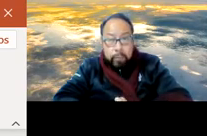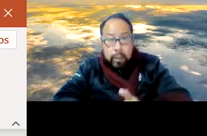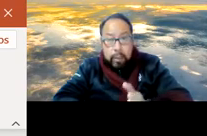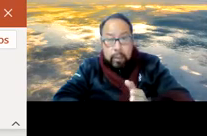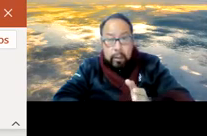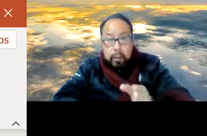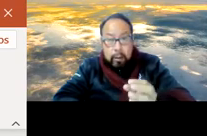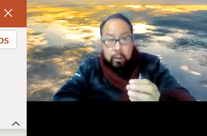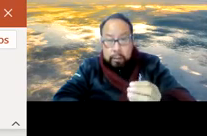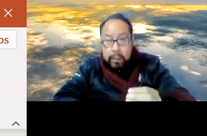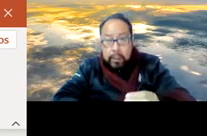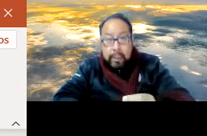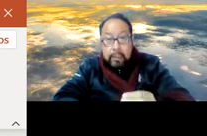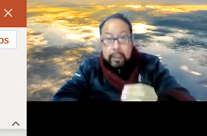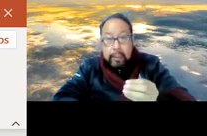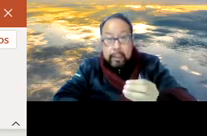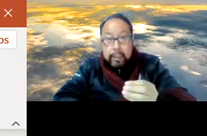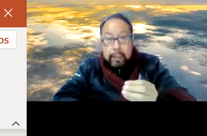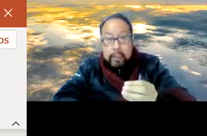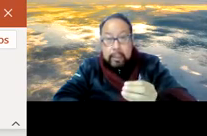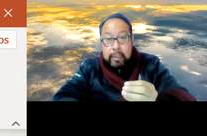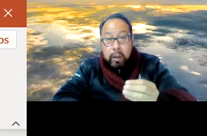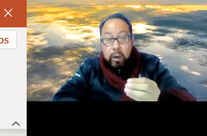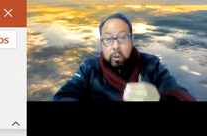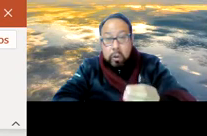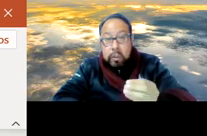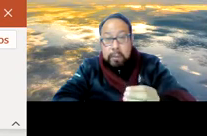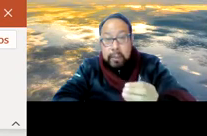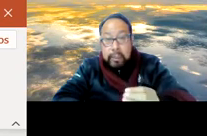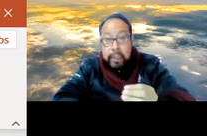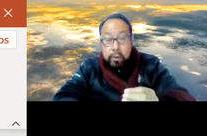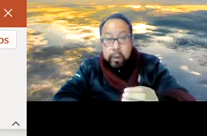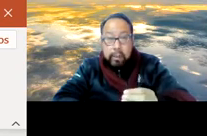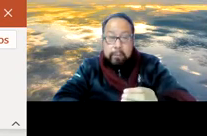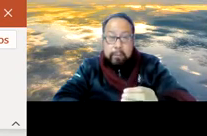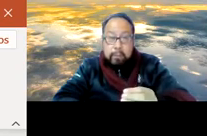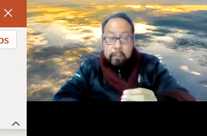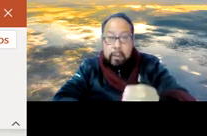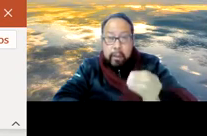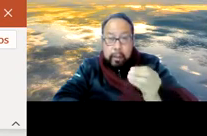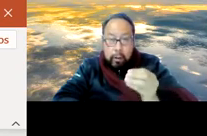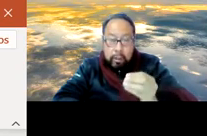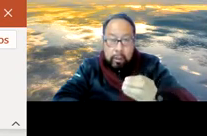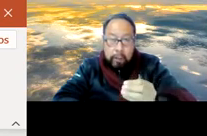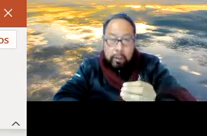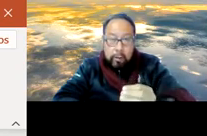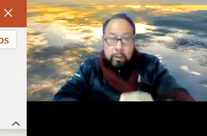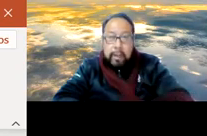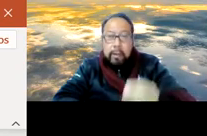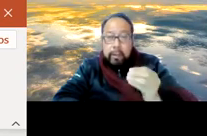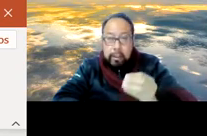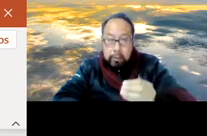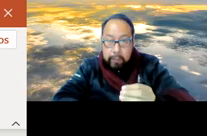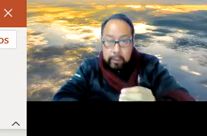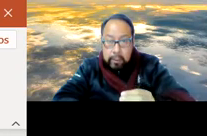científica, otros especialistas y otros investigadores. ¿En dónde los vamos a